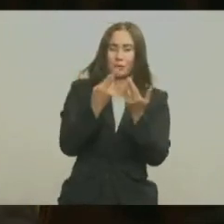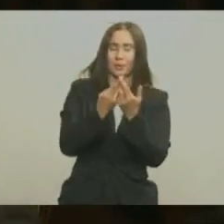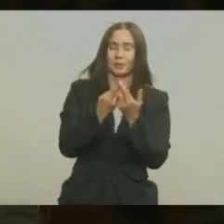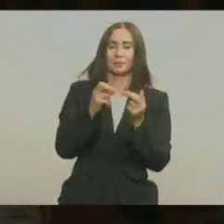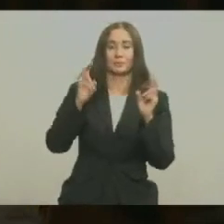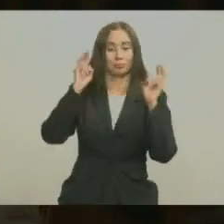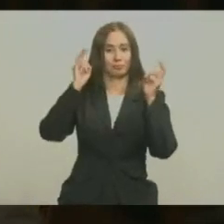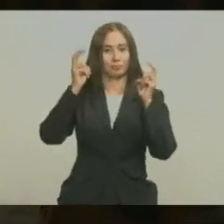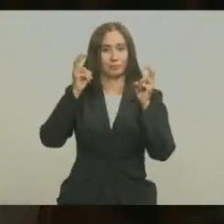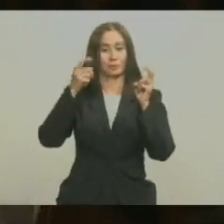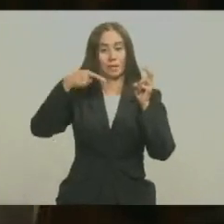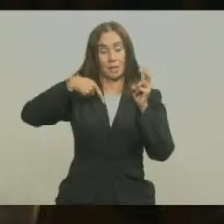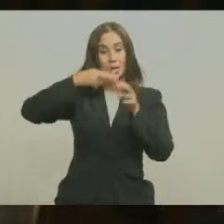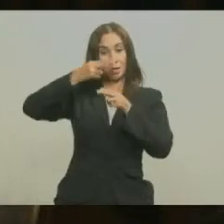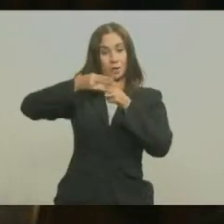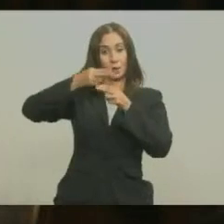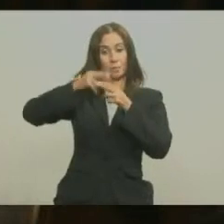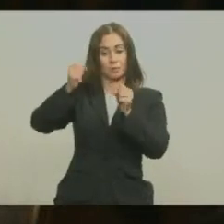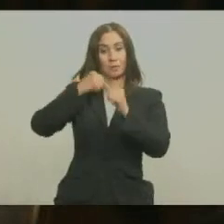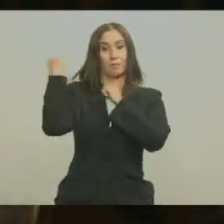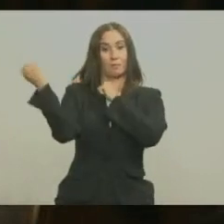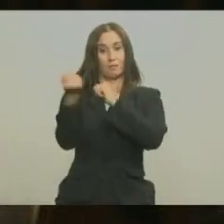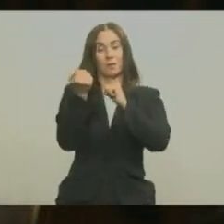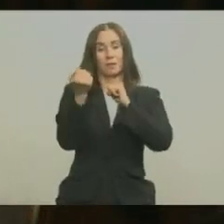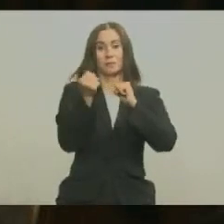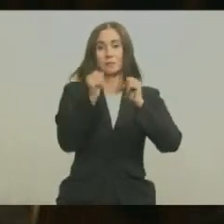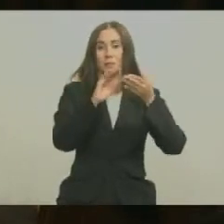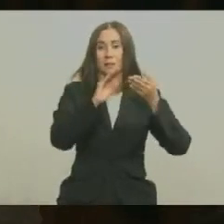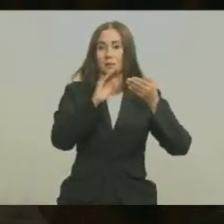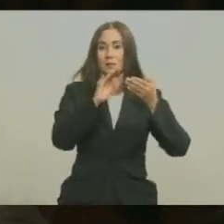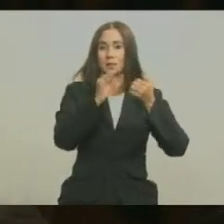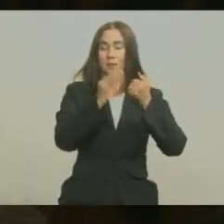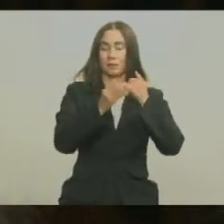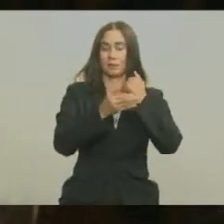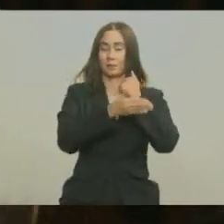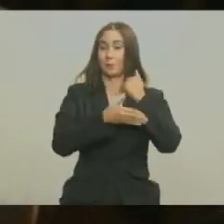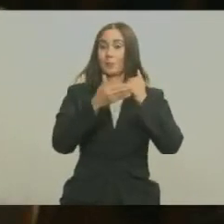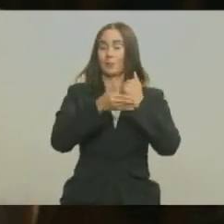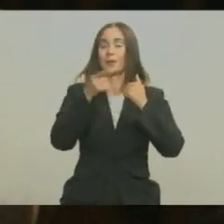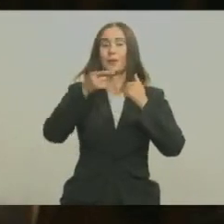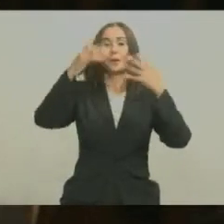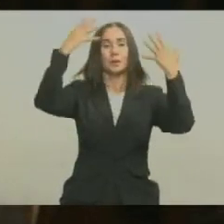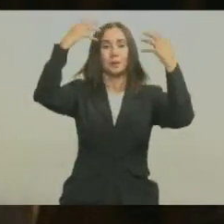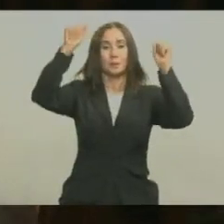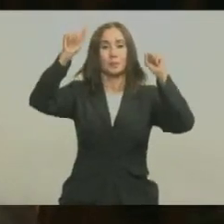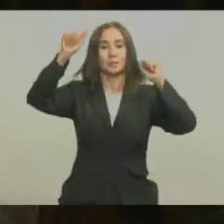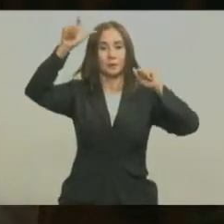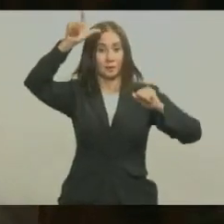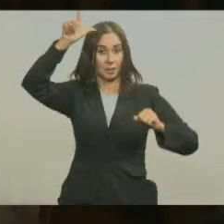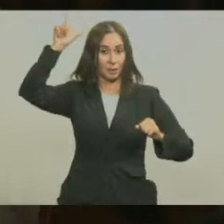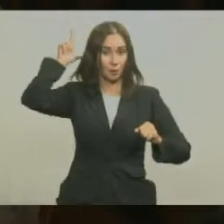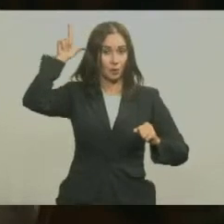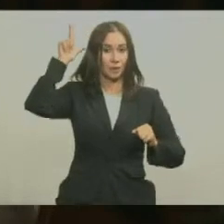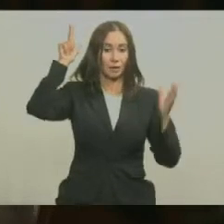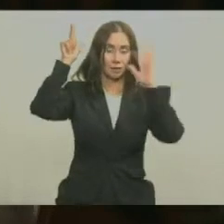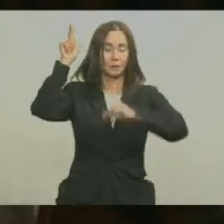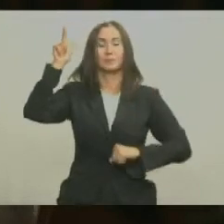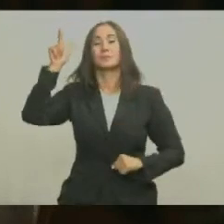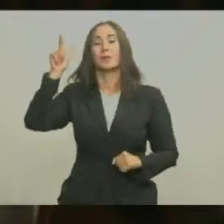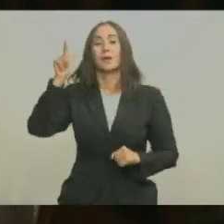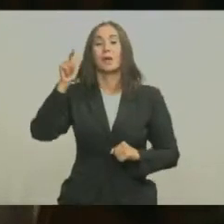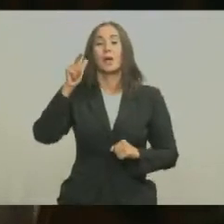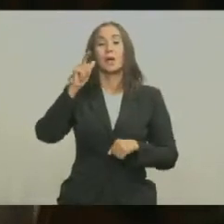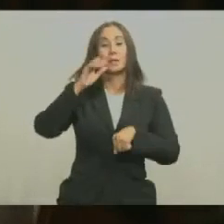En nombre del partido La Fuerza del Pueblo y del presidente Leonel Fernández, a quien le comunicamos de